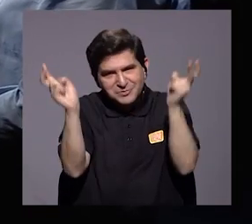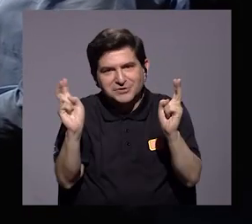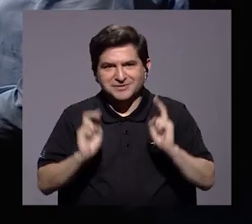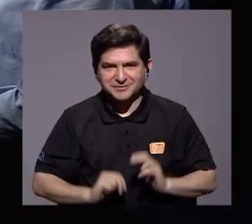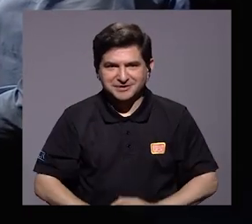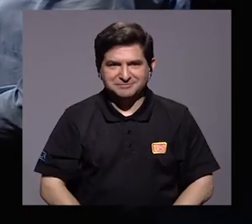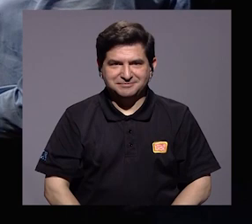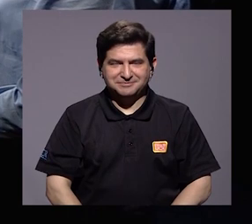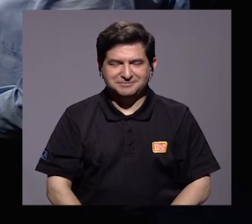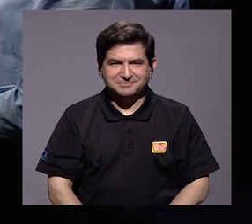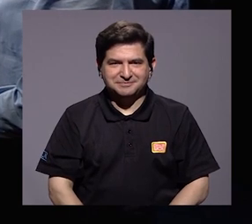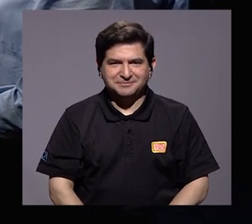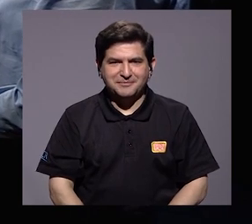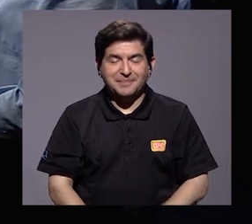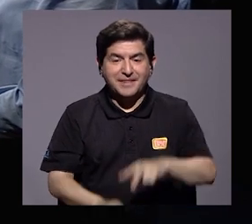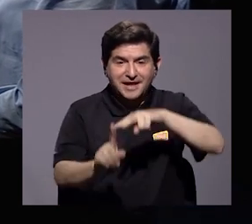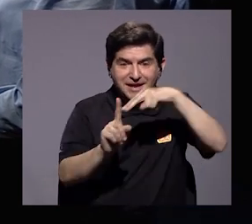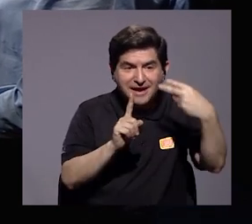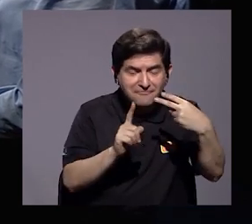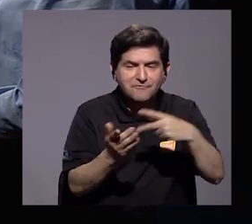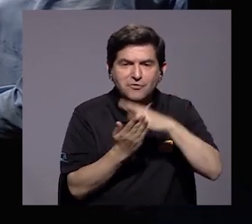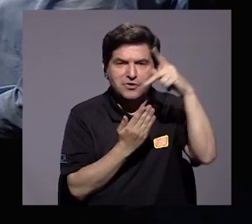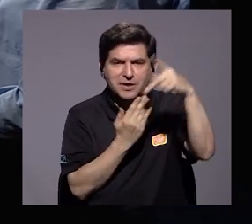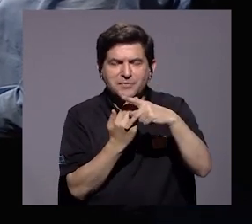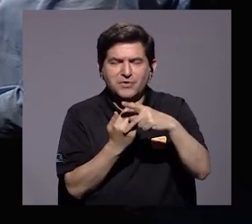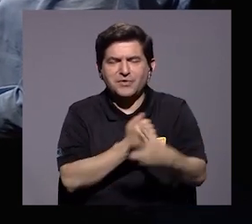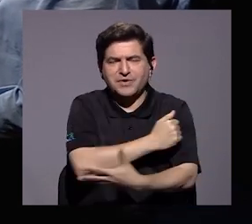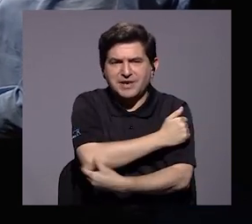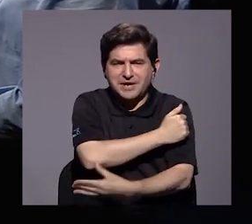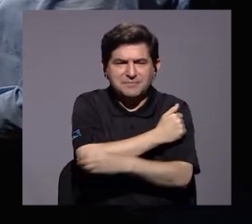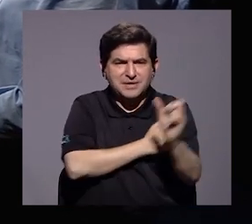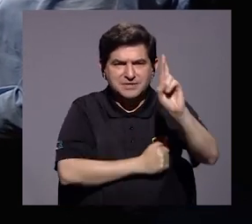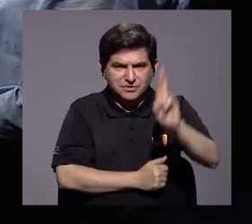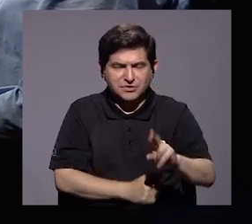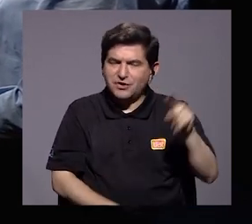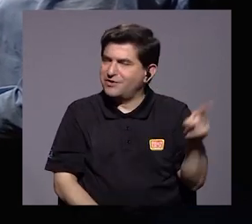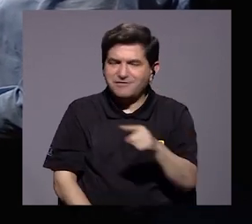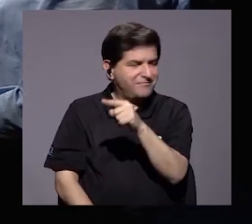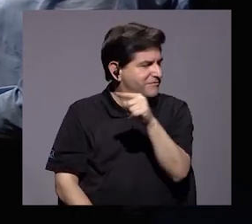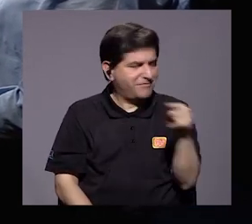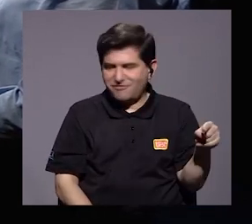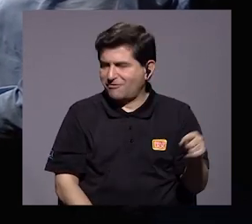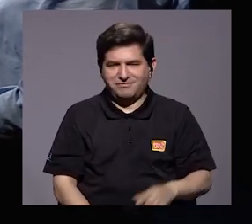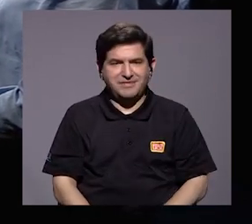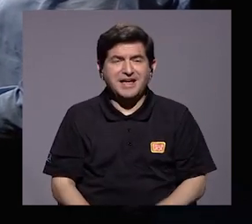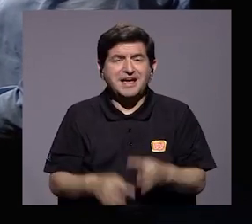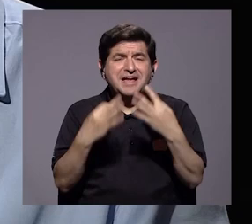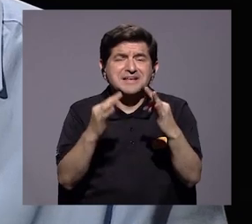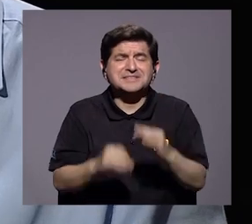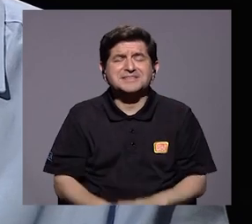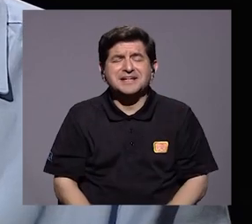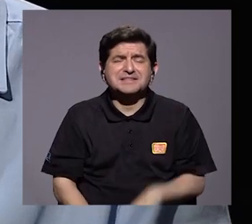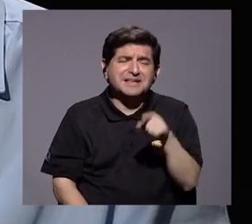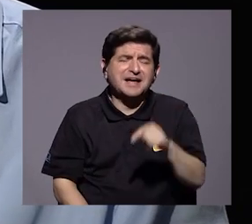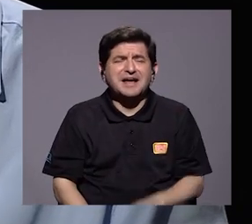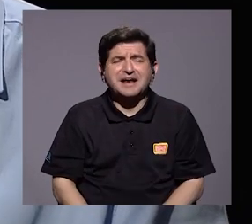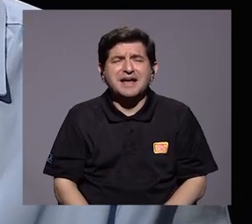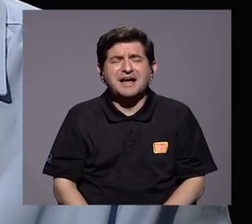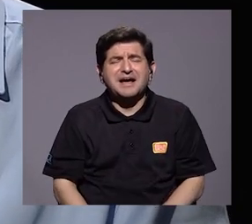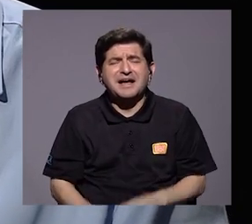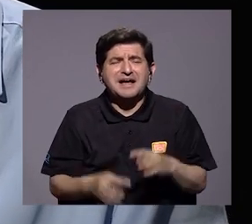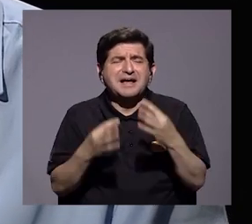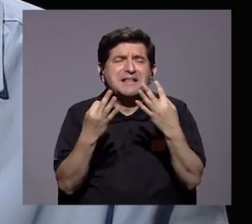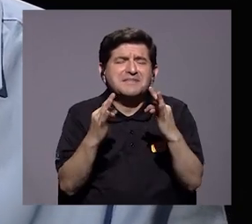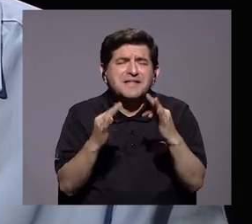completo el tema porque los el enfoque de los programas de pobreza en costa rica no es eliminar la pobreza es paliar los síntomas